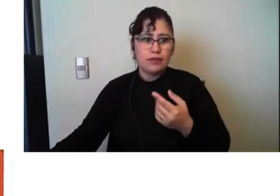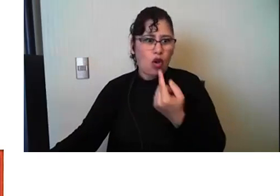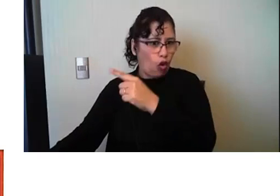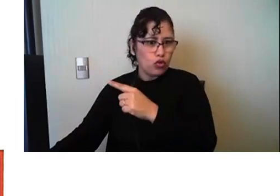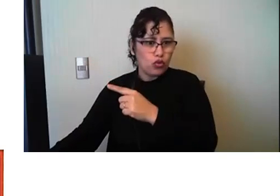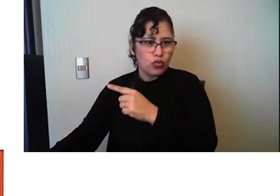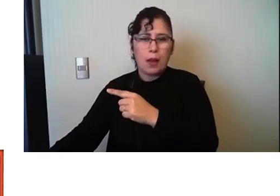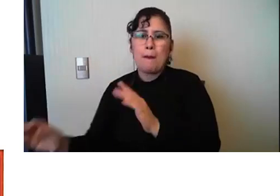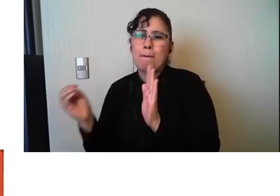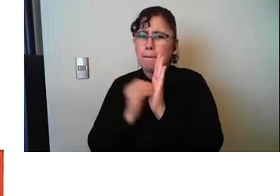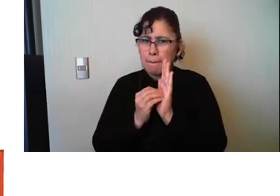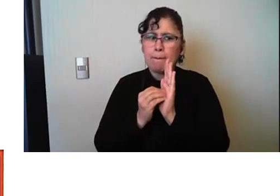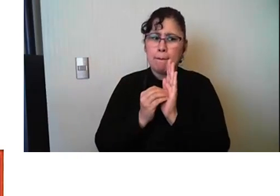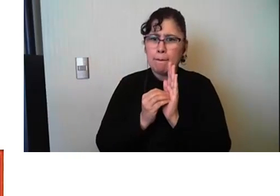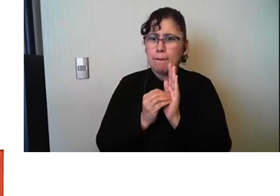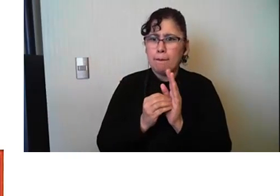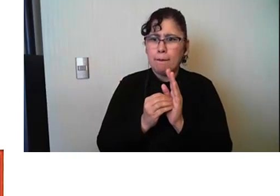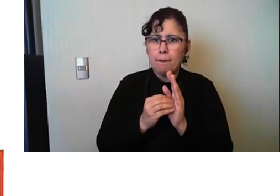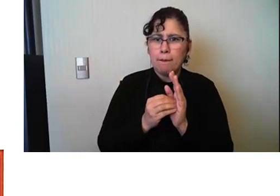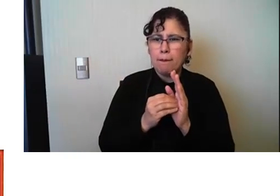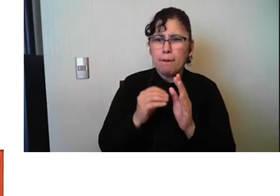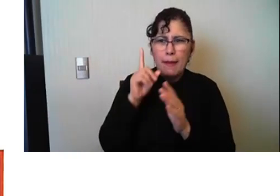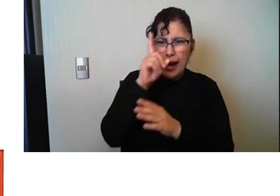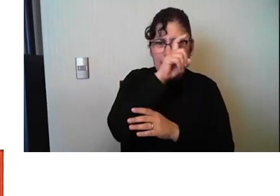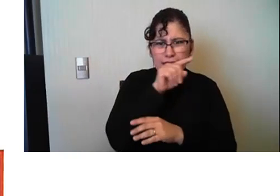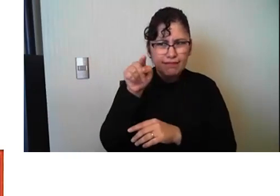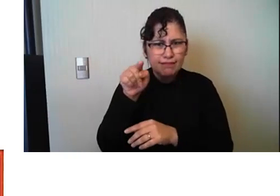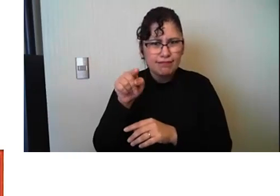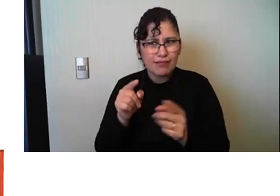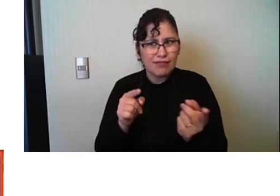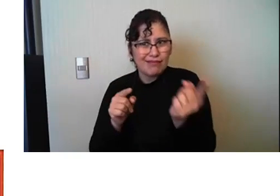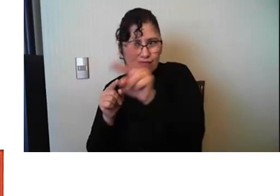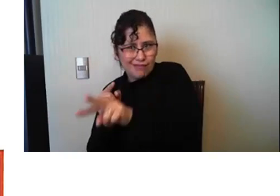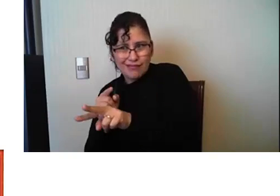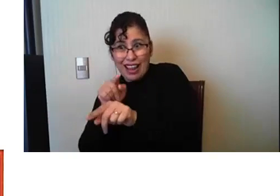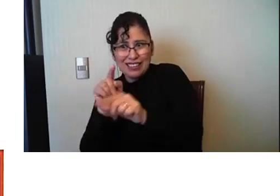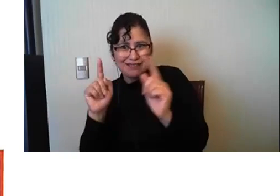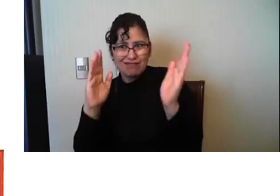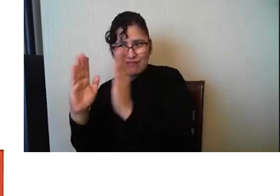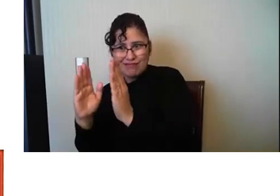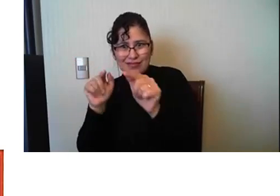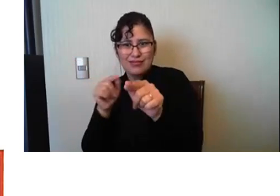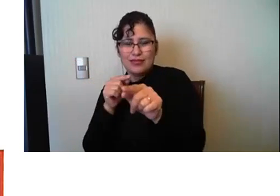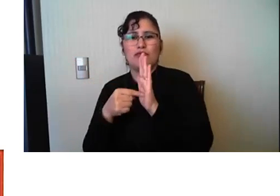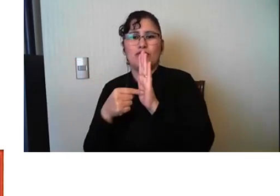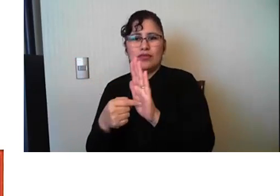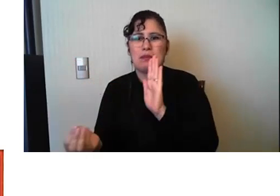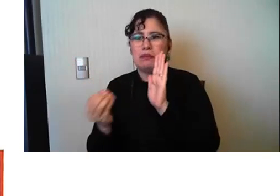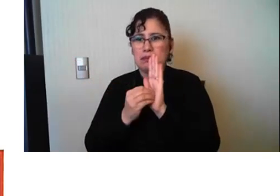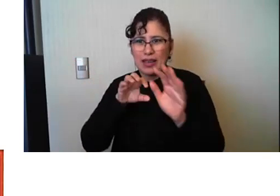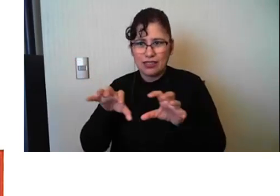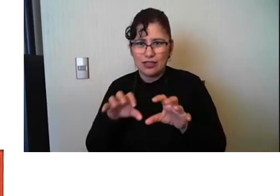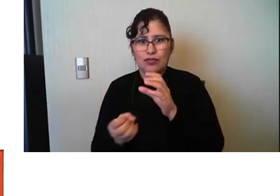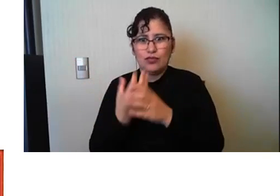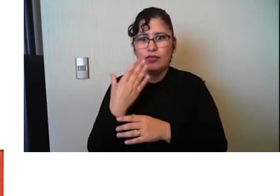complejo, a diferencia de este, se añaden dos elementos que están aquí, que son el globo